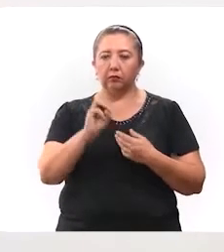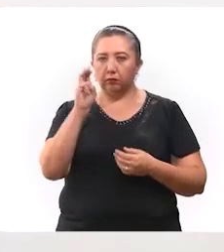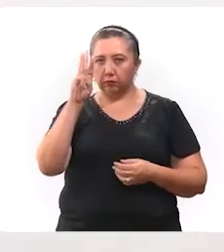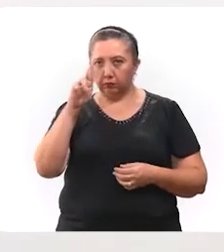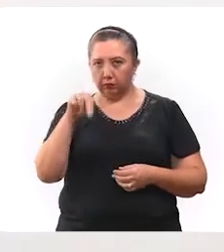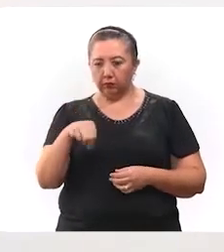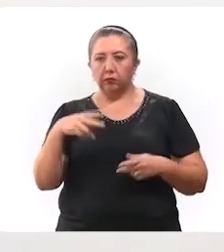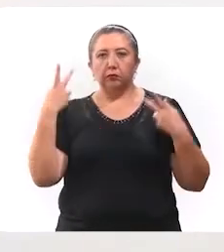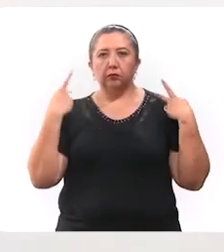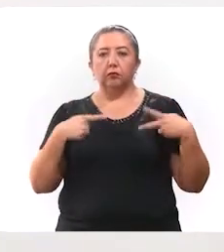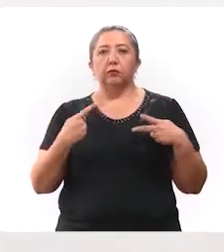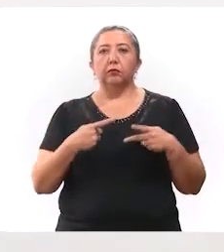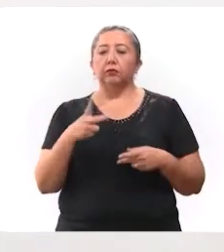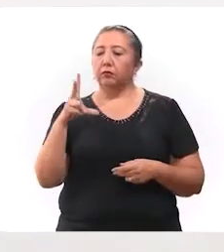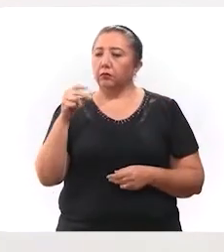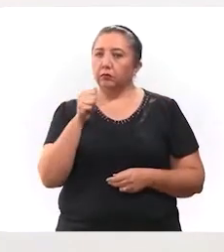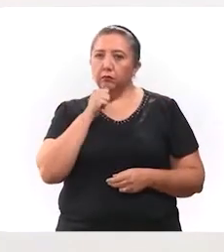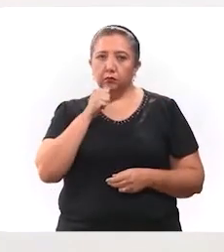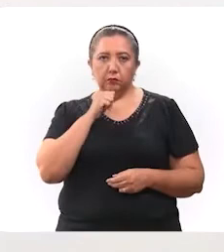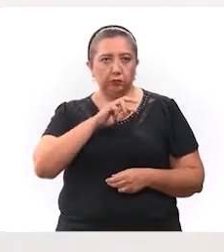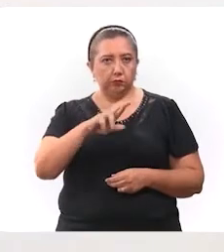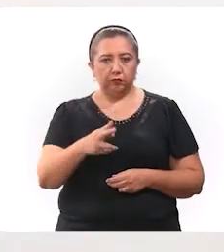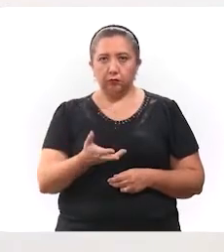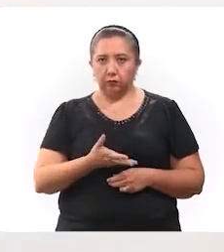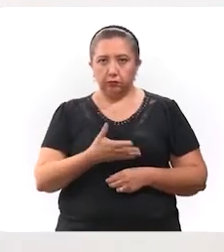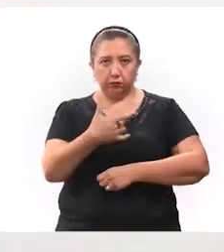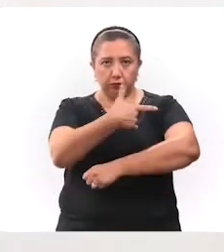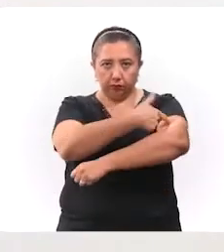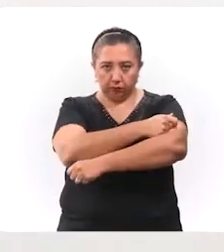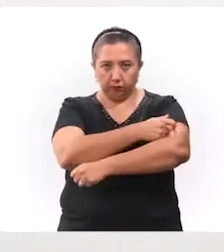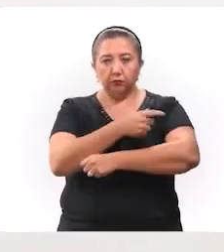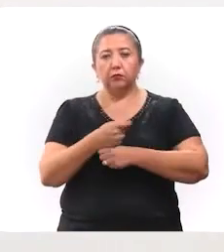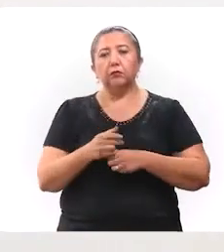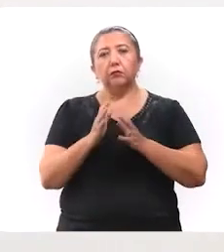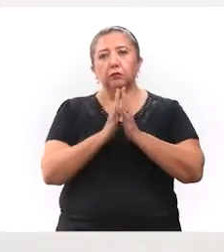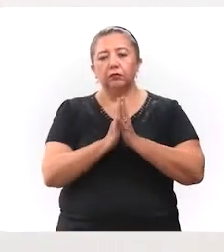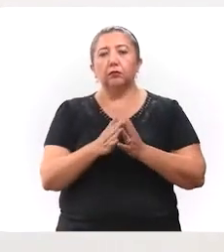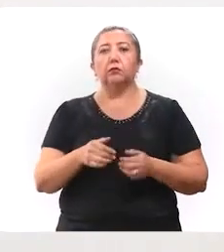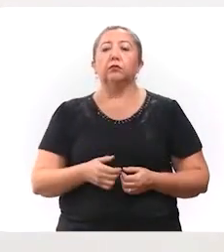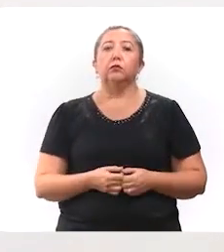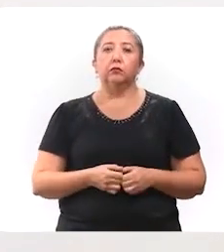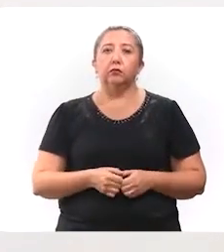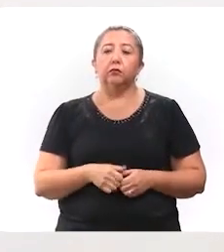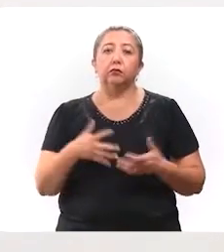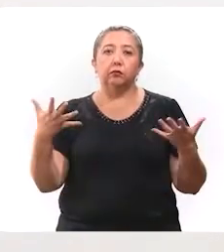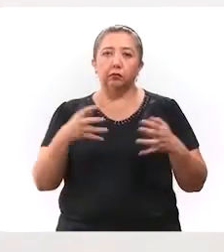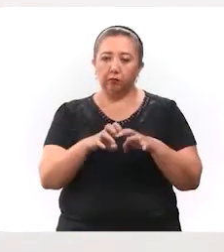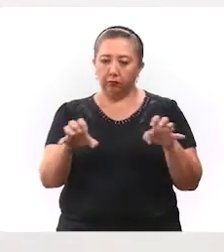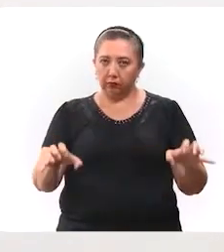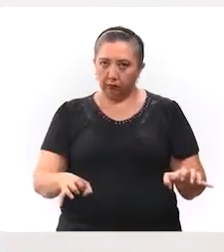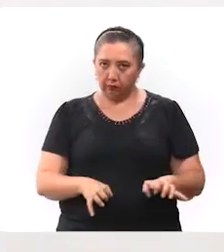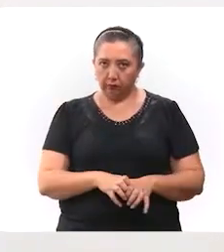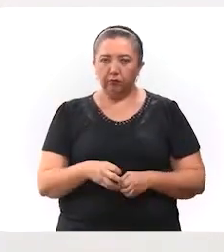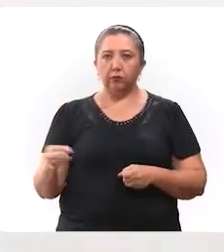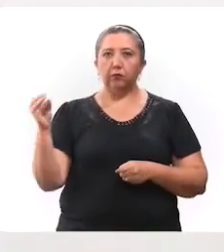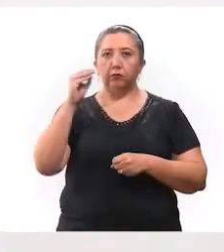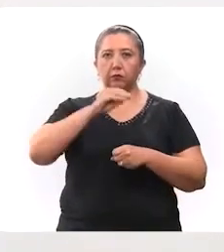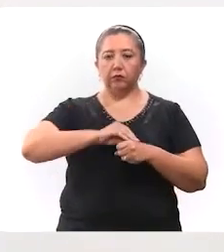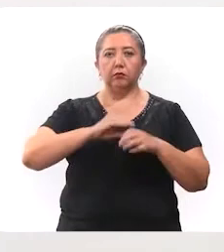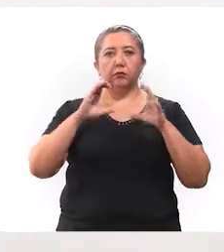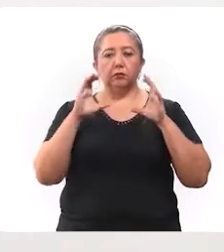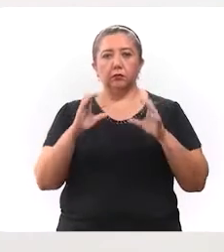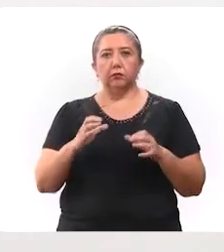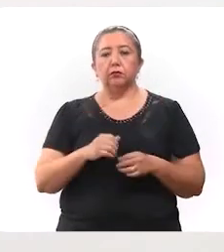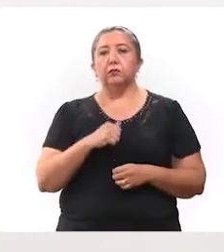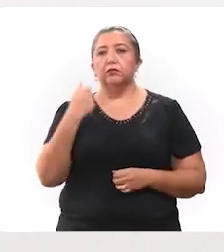Omicron. Las personas que no han recibido la vacuna, se les invita a aplicarla, hacer equipo y sumarse a la